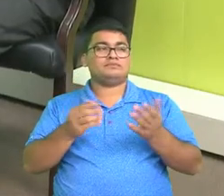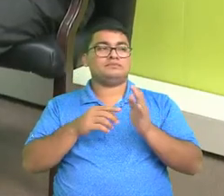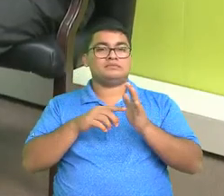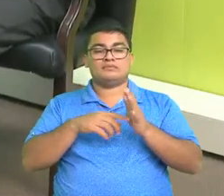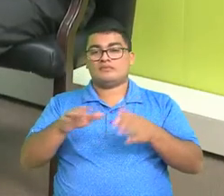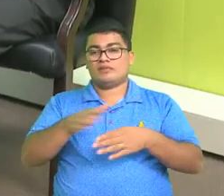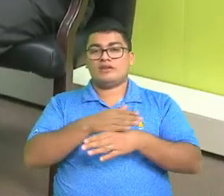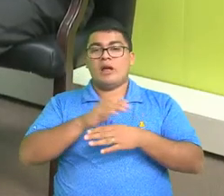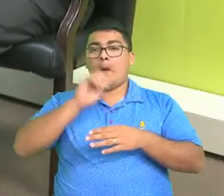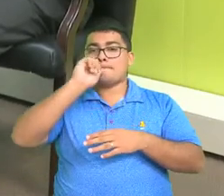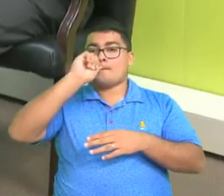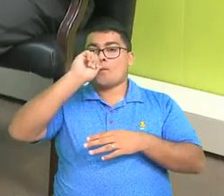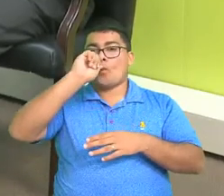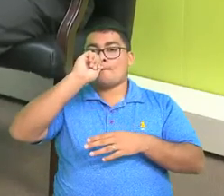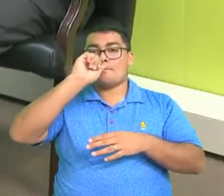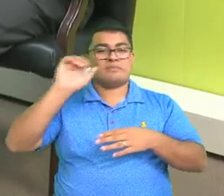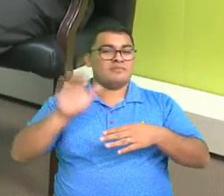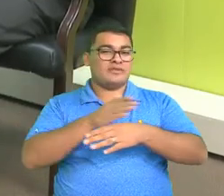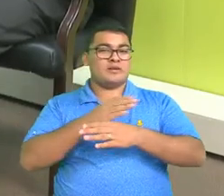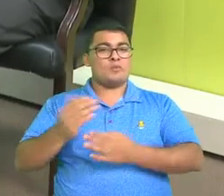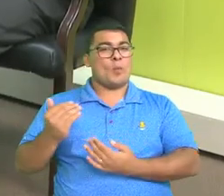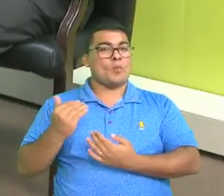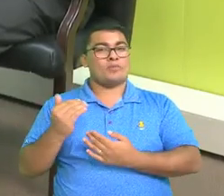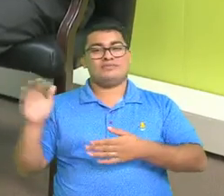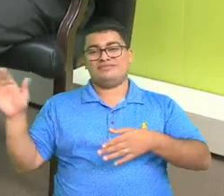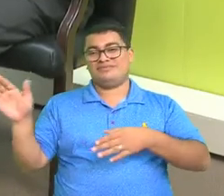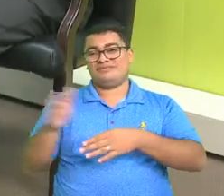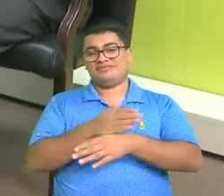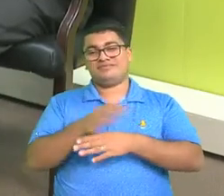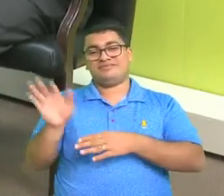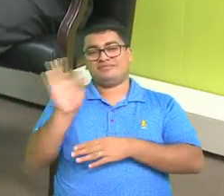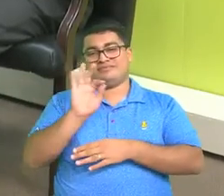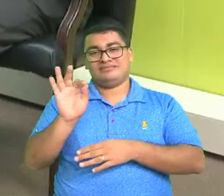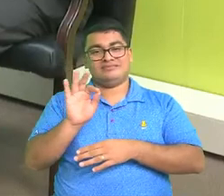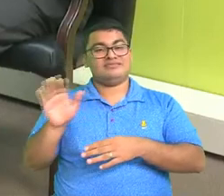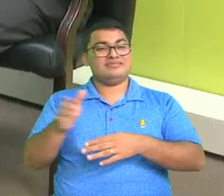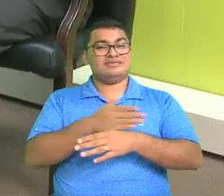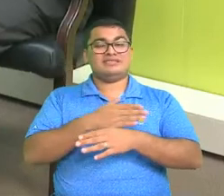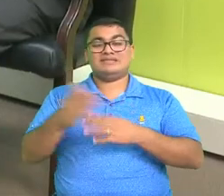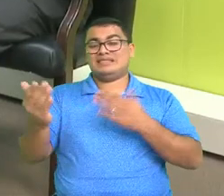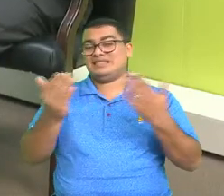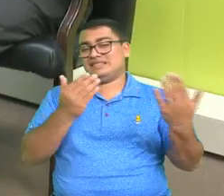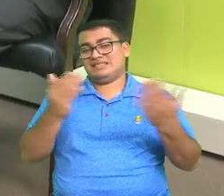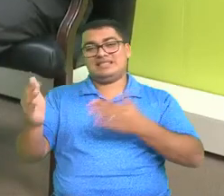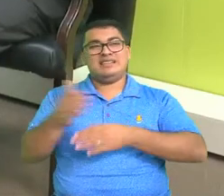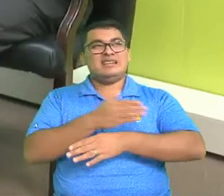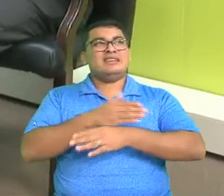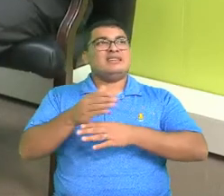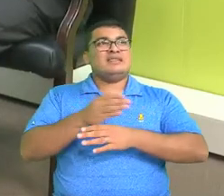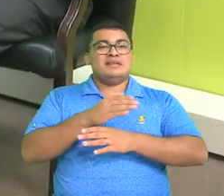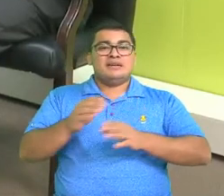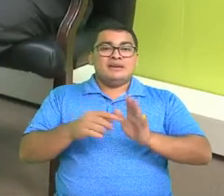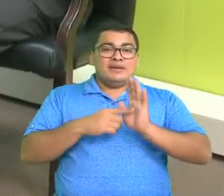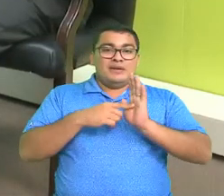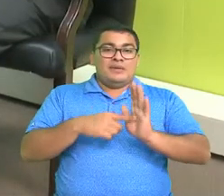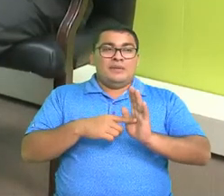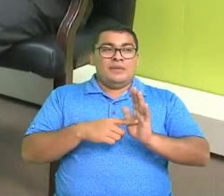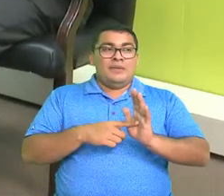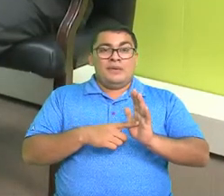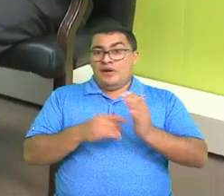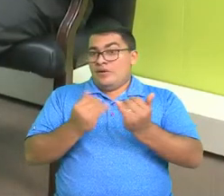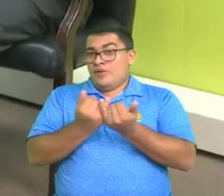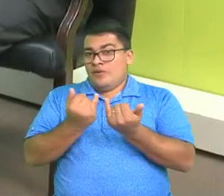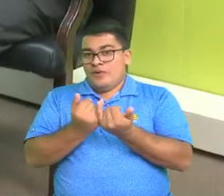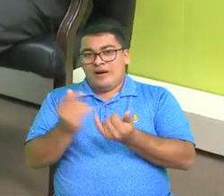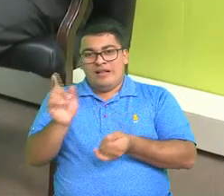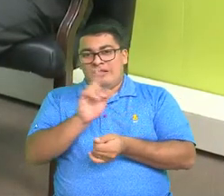chupete de plástico que una mamá, obviamente. No, eso totalmente no. O sea, en el sentido de que no va a ser